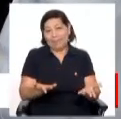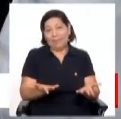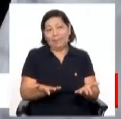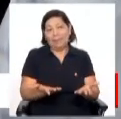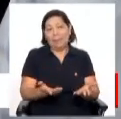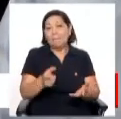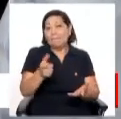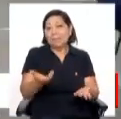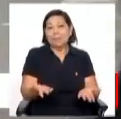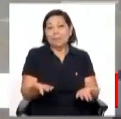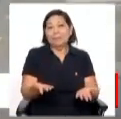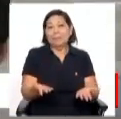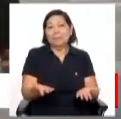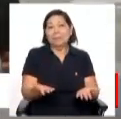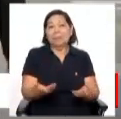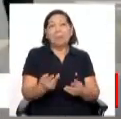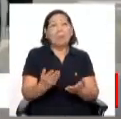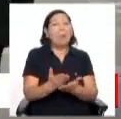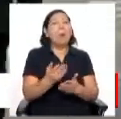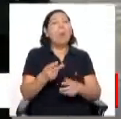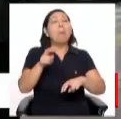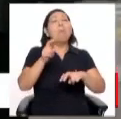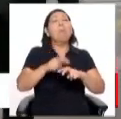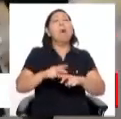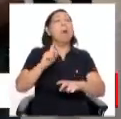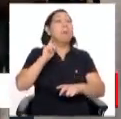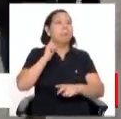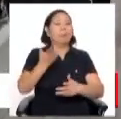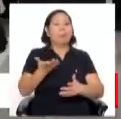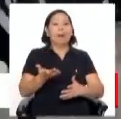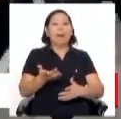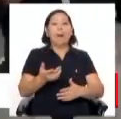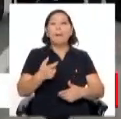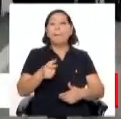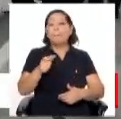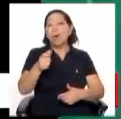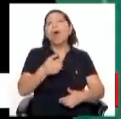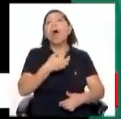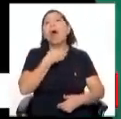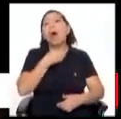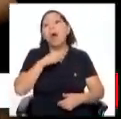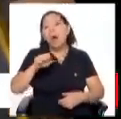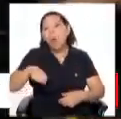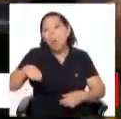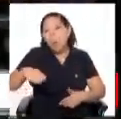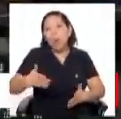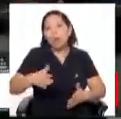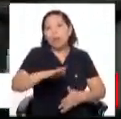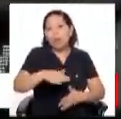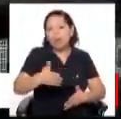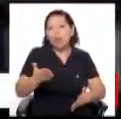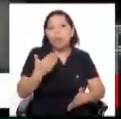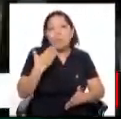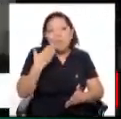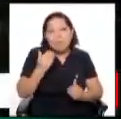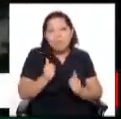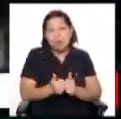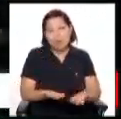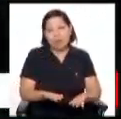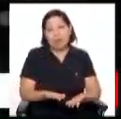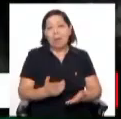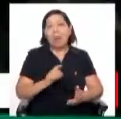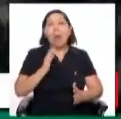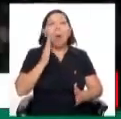están personas que ni siquiera tienen un problema y no se lo ceden a abuelitos, a niñitos, con sus mamás o